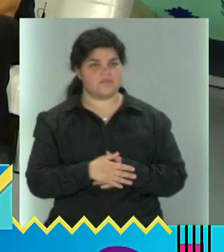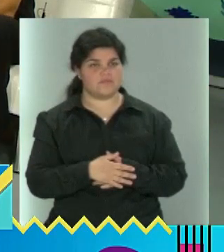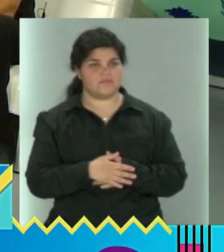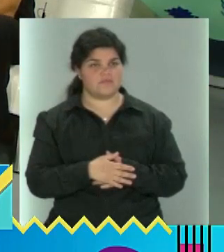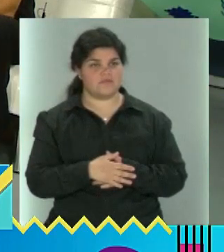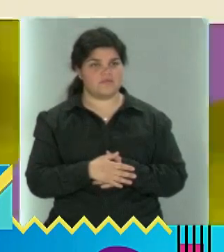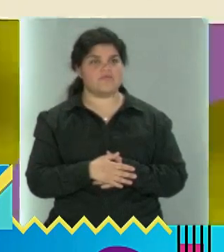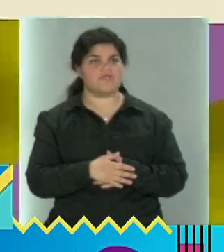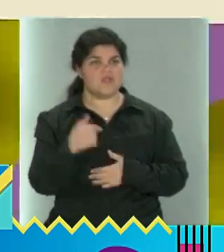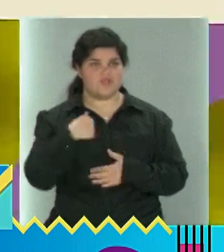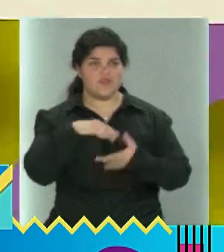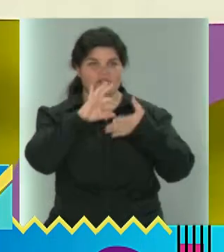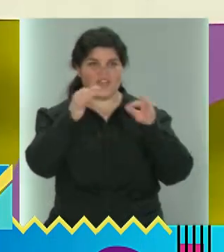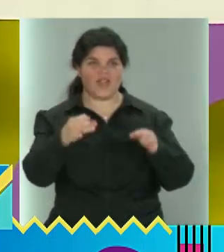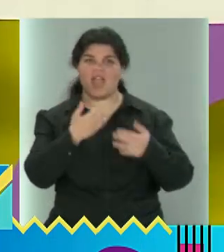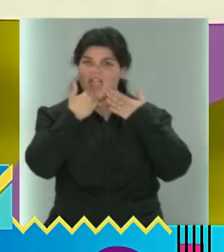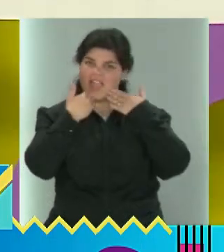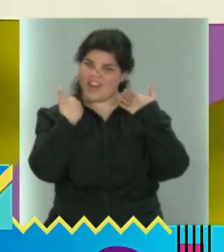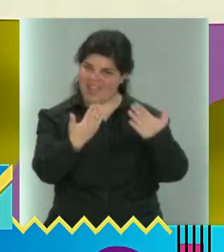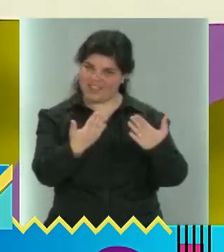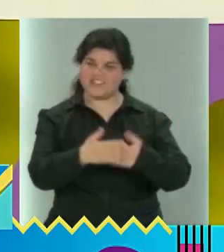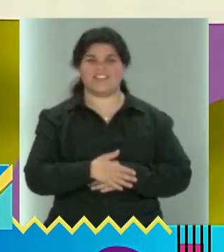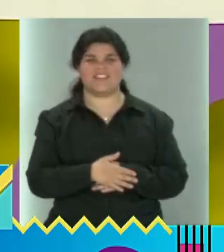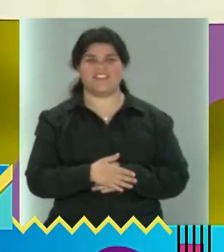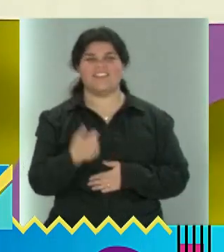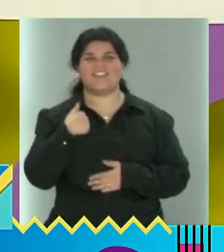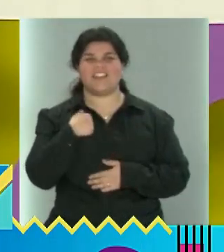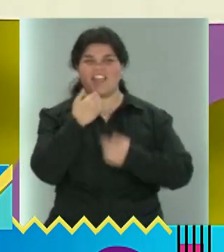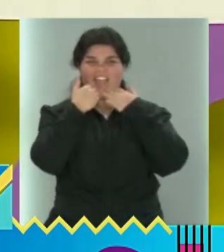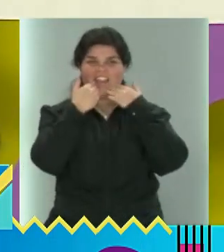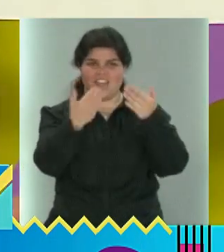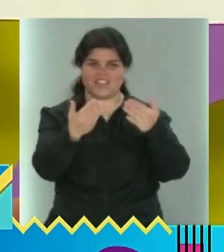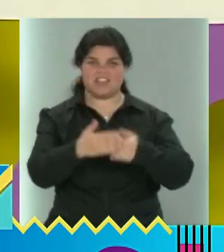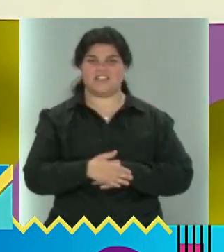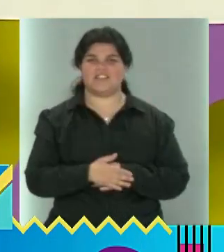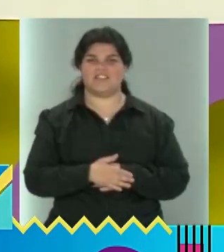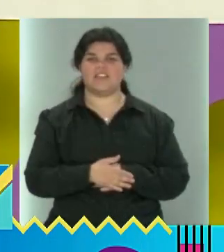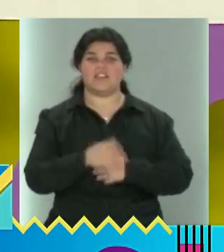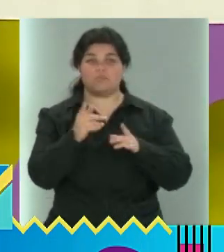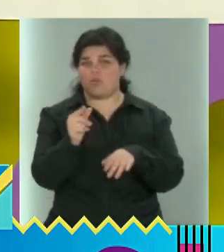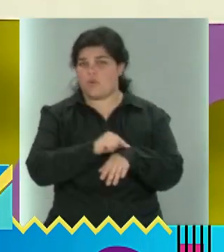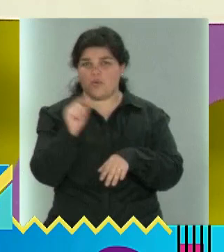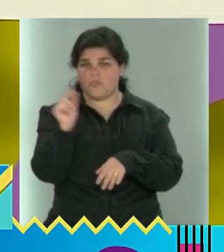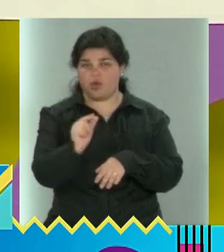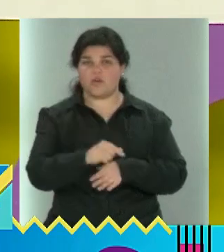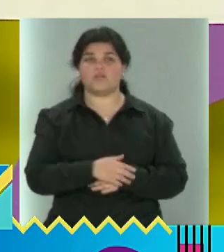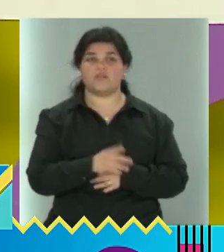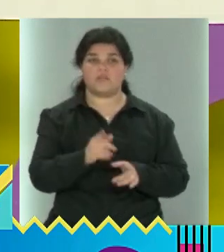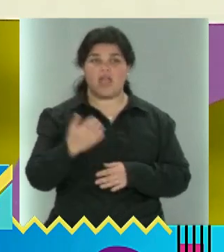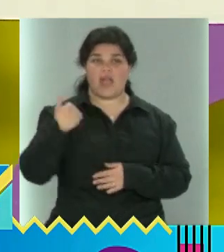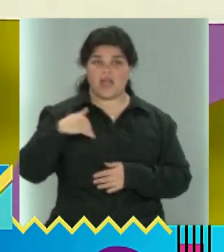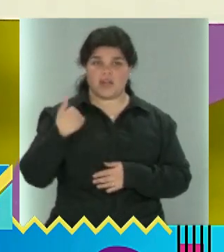muchas gracias. Yo conozco el muchas gracias, así que bueno, les agradezco nuevamente por haber estado. Un datito más antes de irnos. Argentina